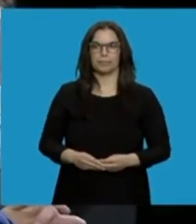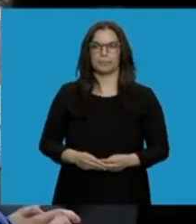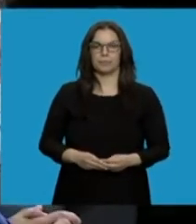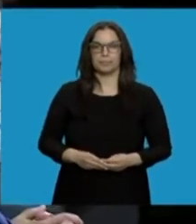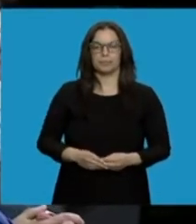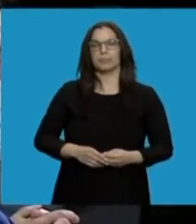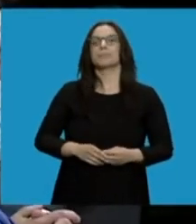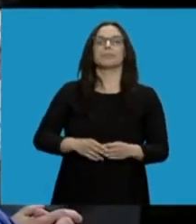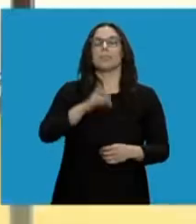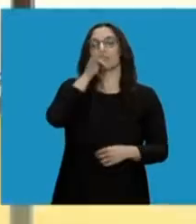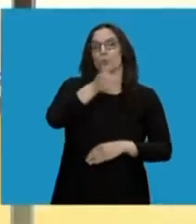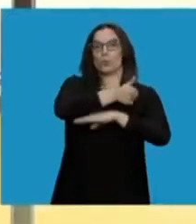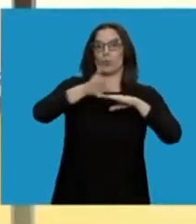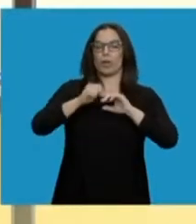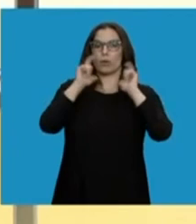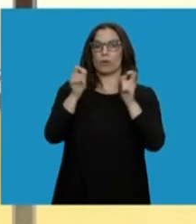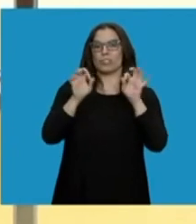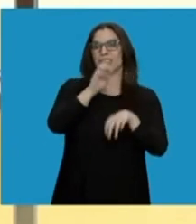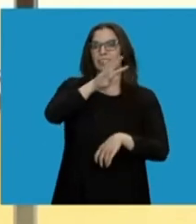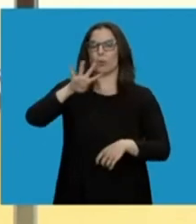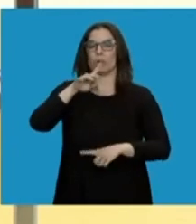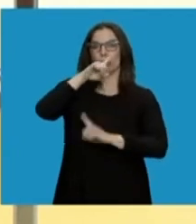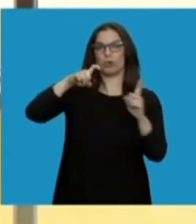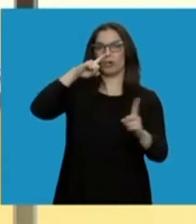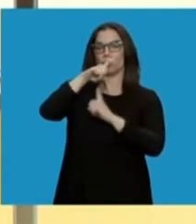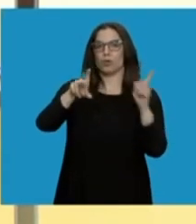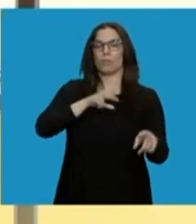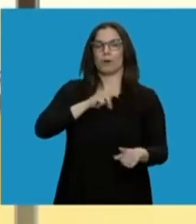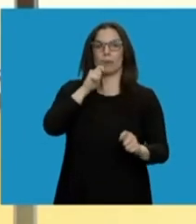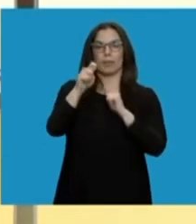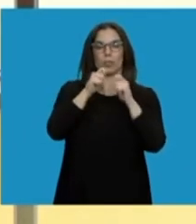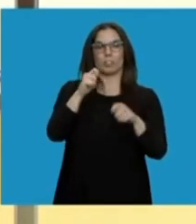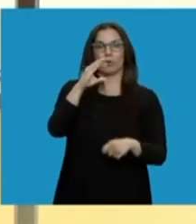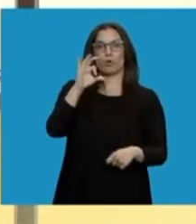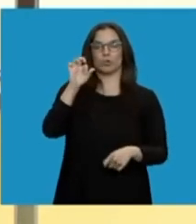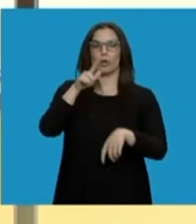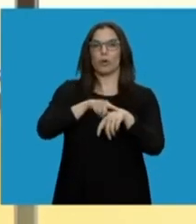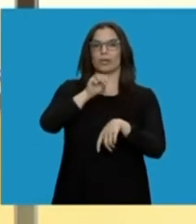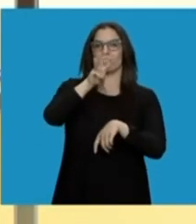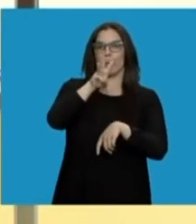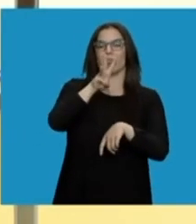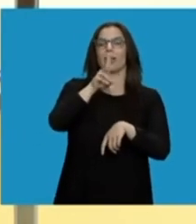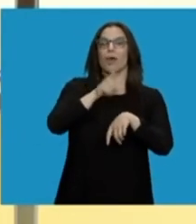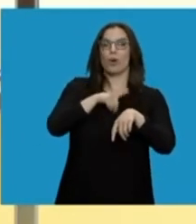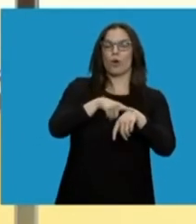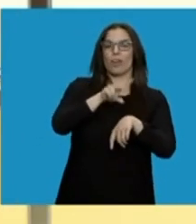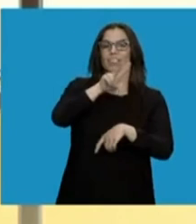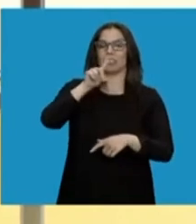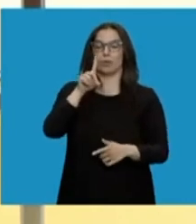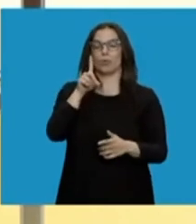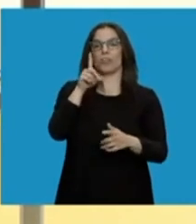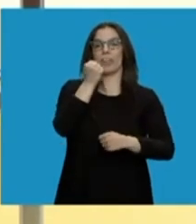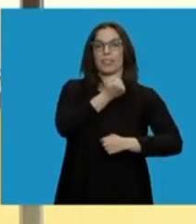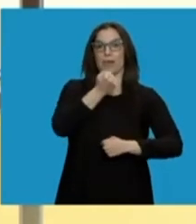Reunido el jurado de la 34 edición del Premio de Periodismo Francisco de Cosío a las 13 horas del día 21 de diciembre de